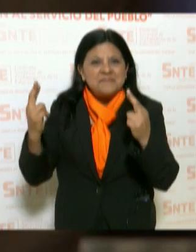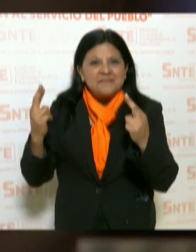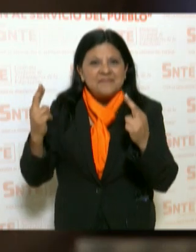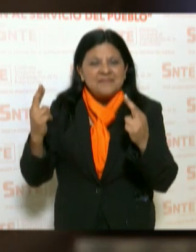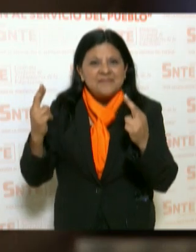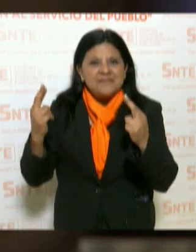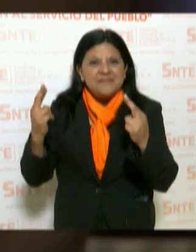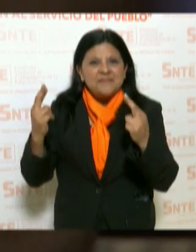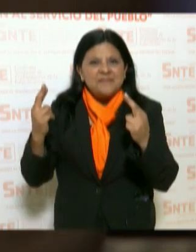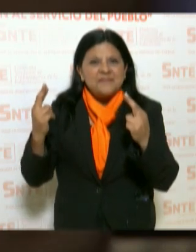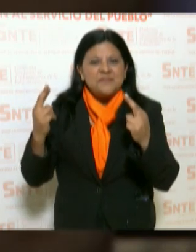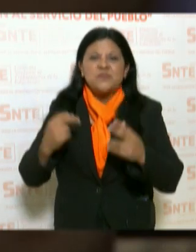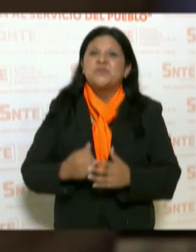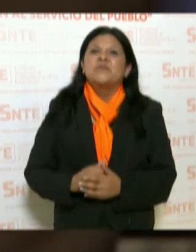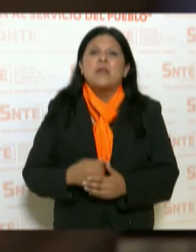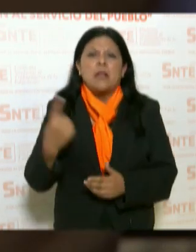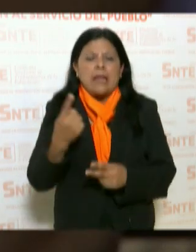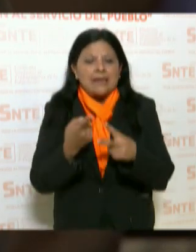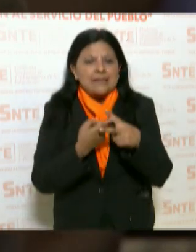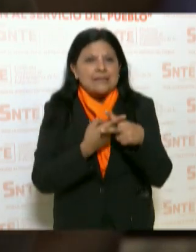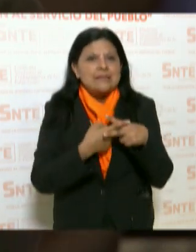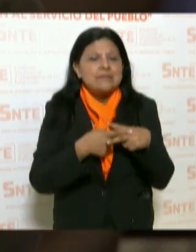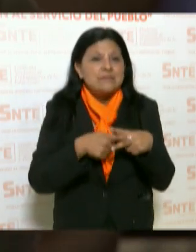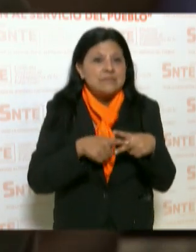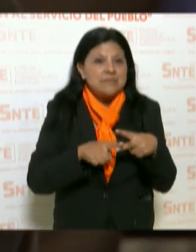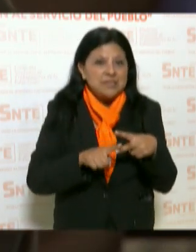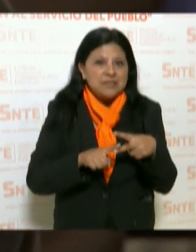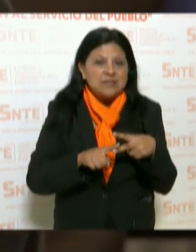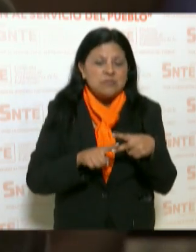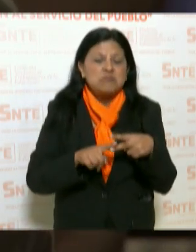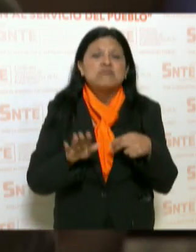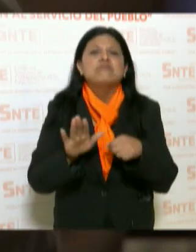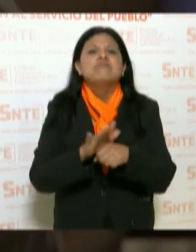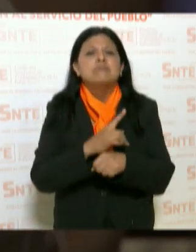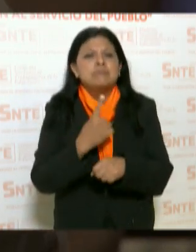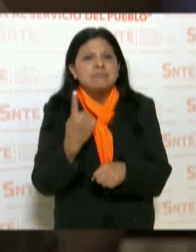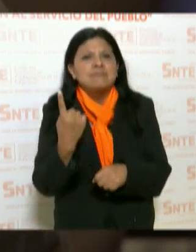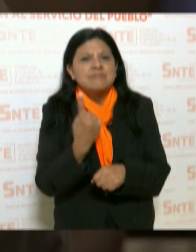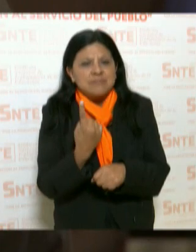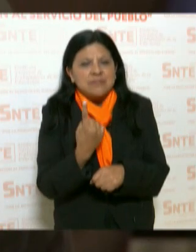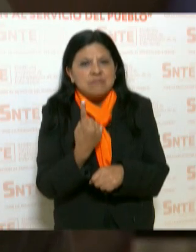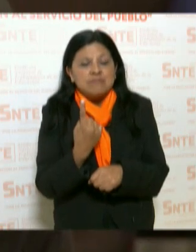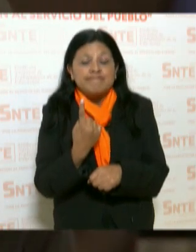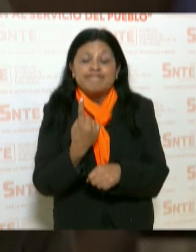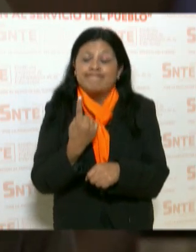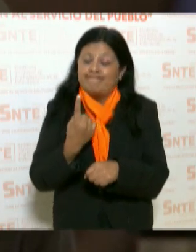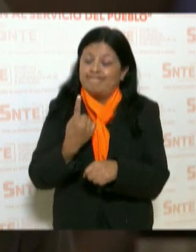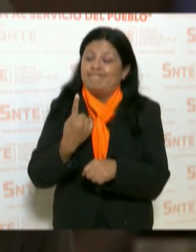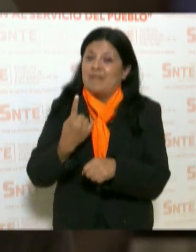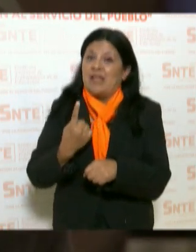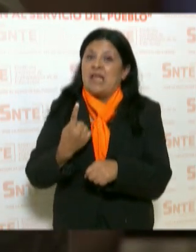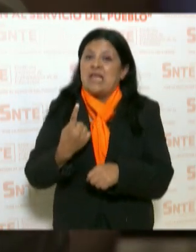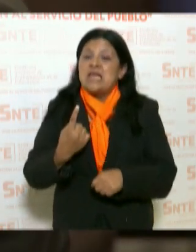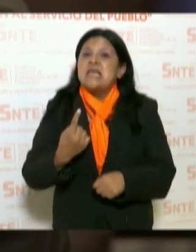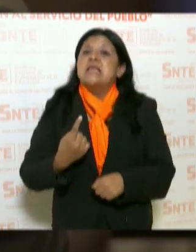que se origina por las condiciones de injusticia, de